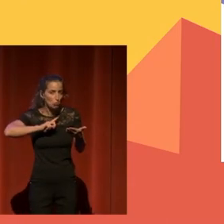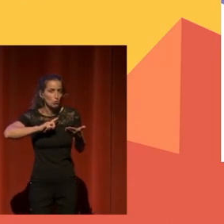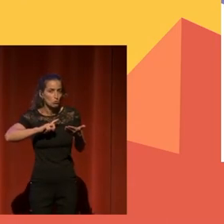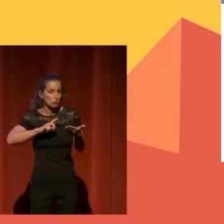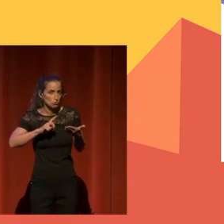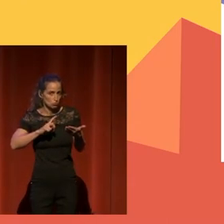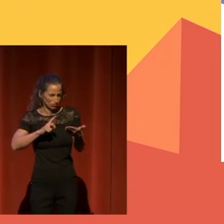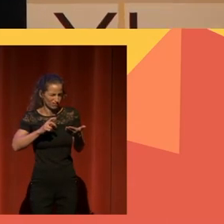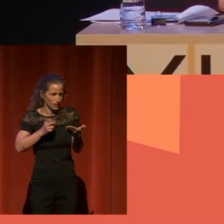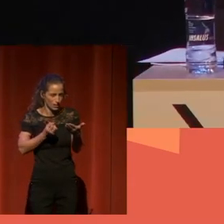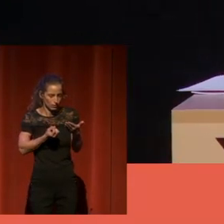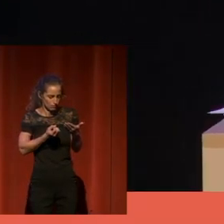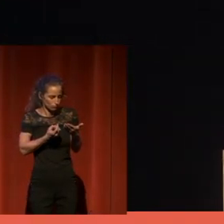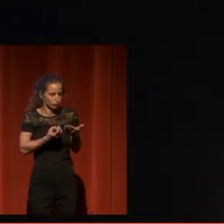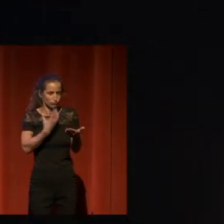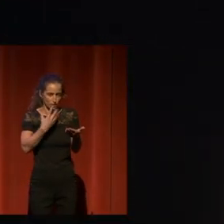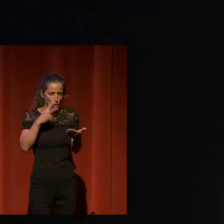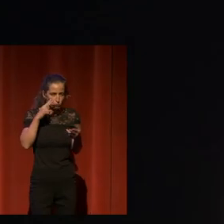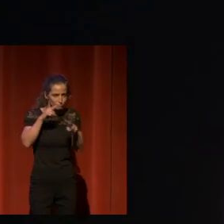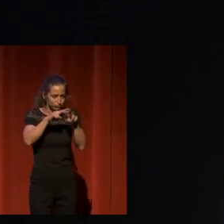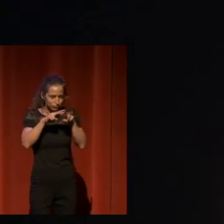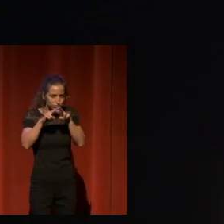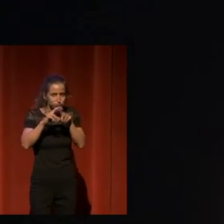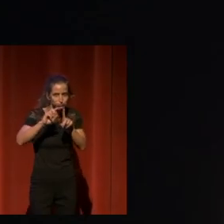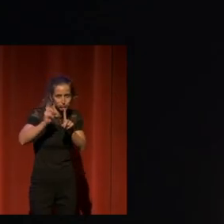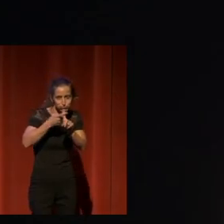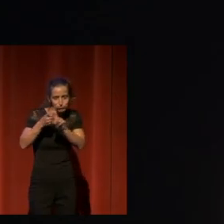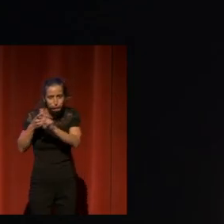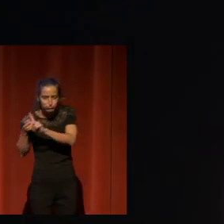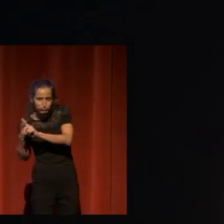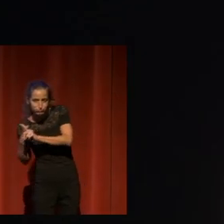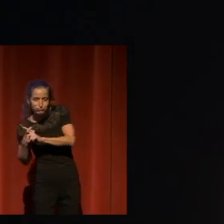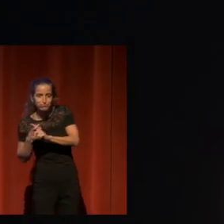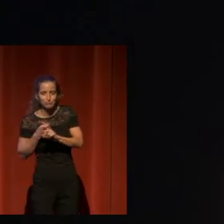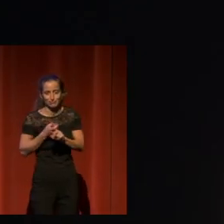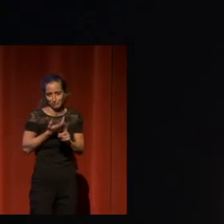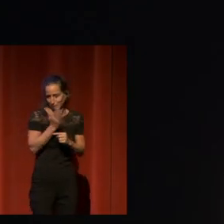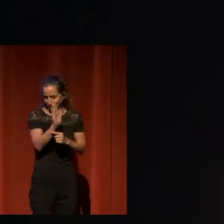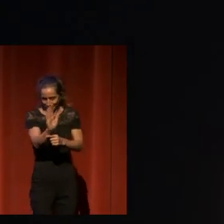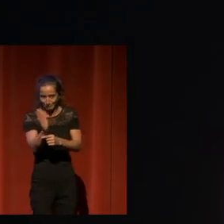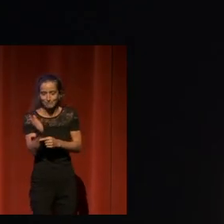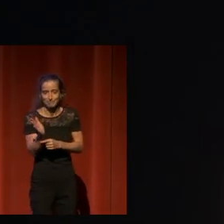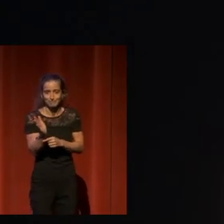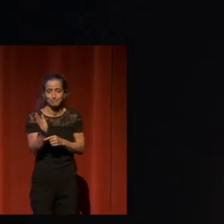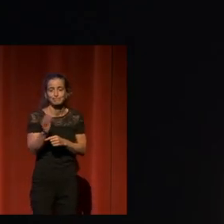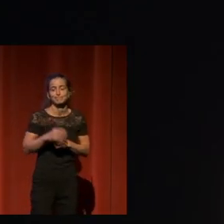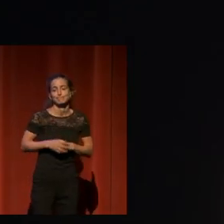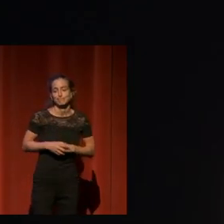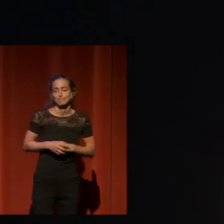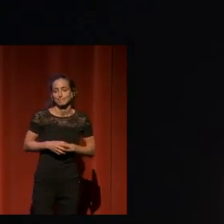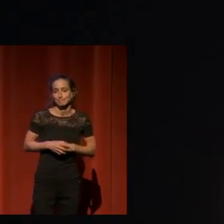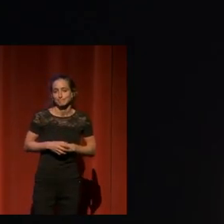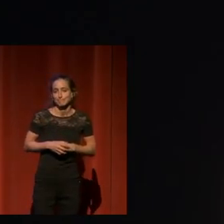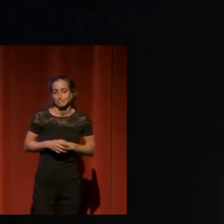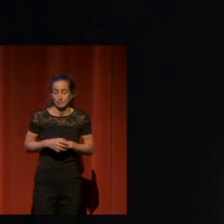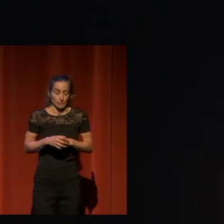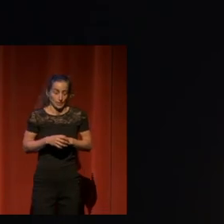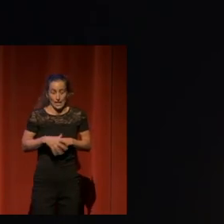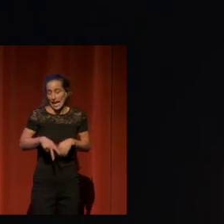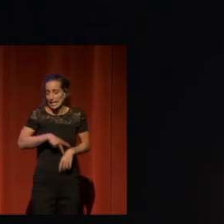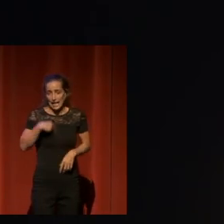que nosotros hemos ido descubriendo, ¿no? Hemos visto que fundamentalmente son unos entornos en los que hay fundamentalmente